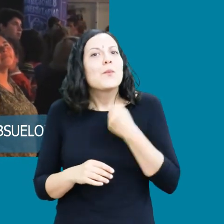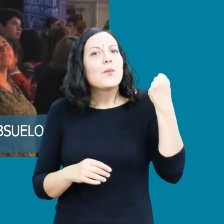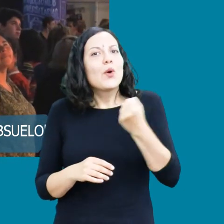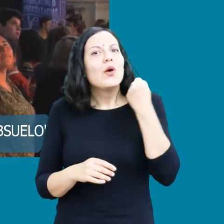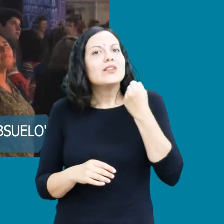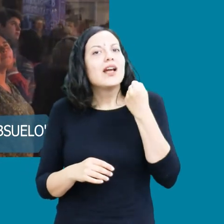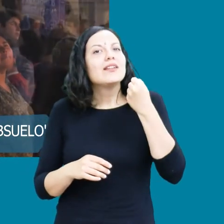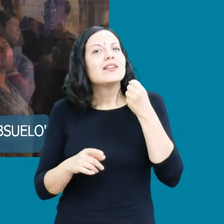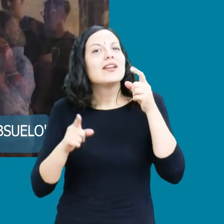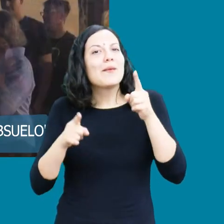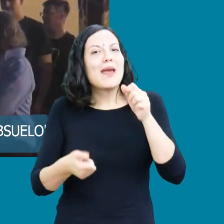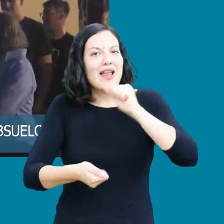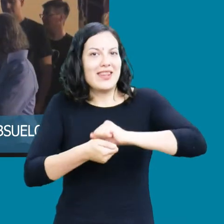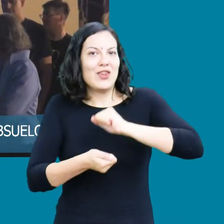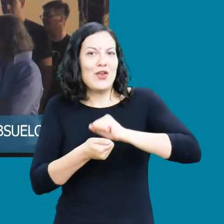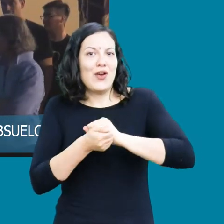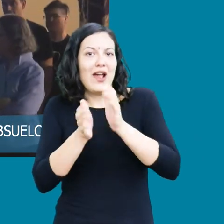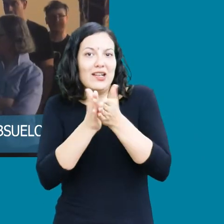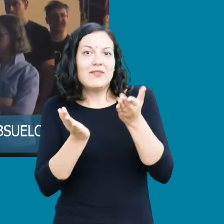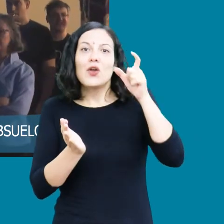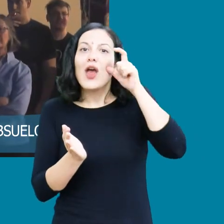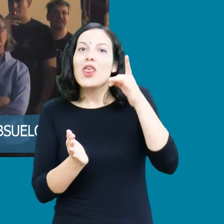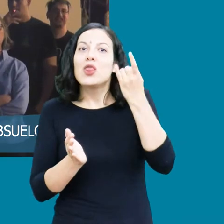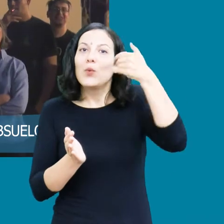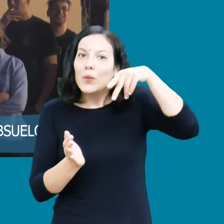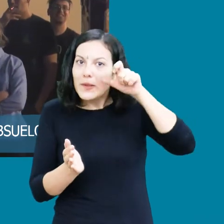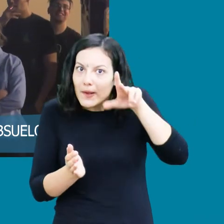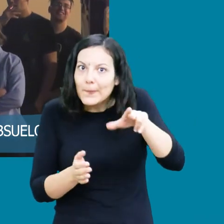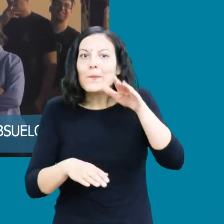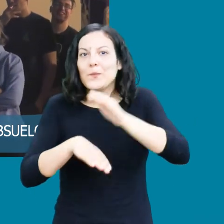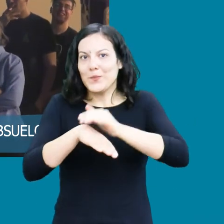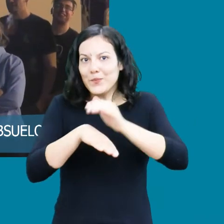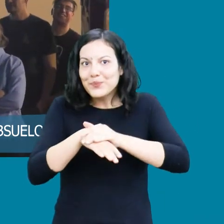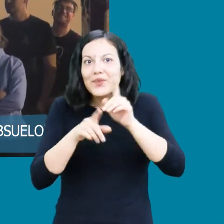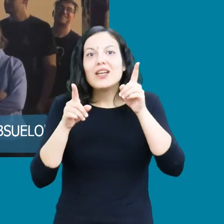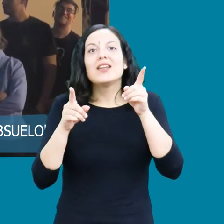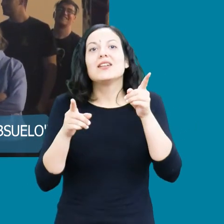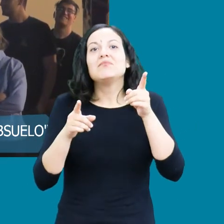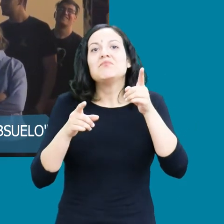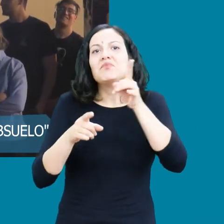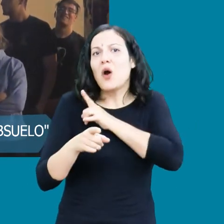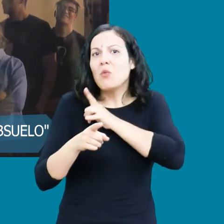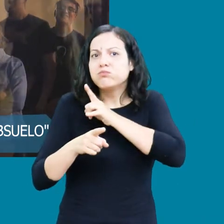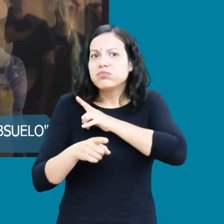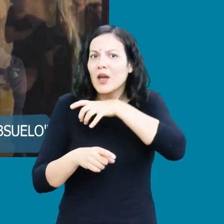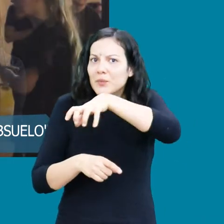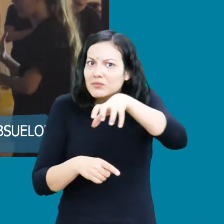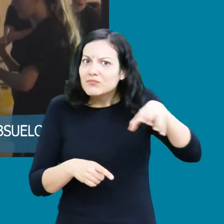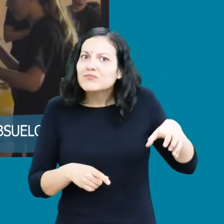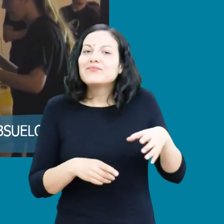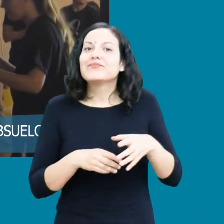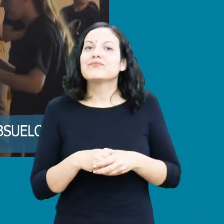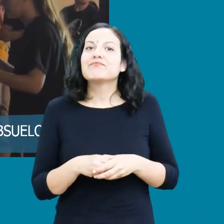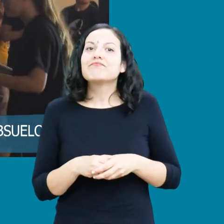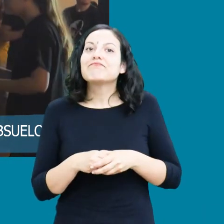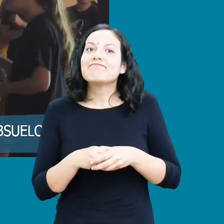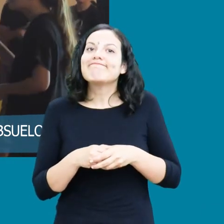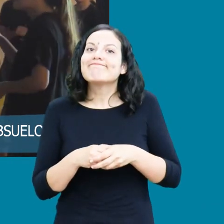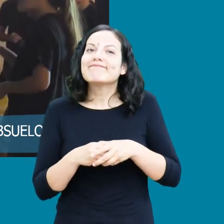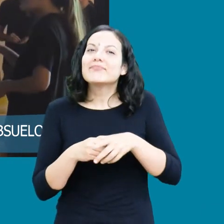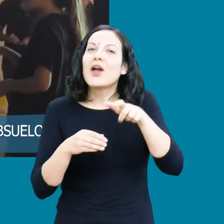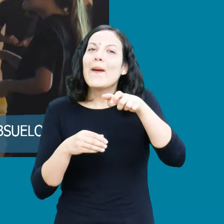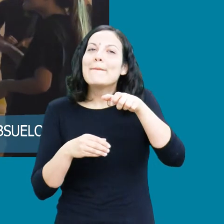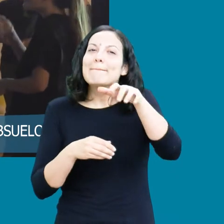que esté también la EDUNER comprometida con este proyecto, que lo está, las distintas facultades, y bueno, tratar de hacer